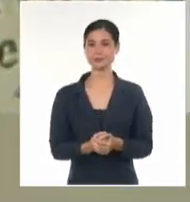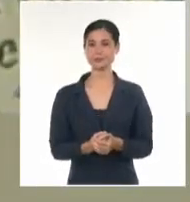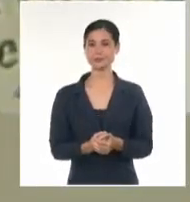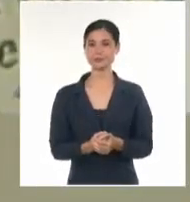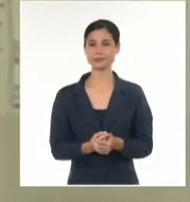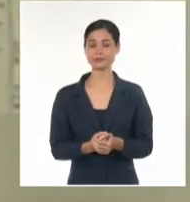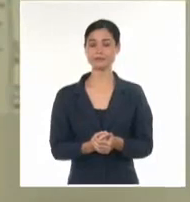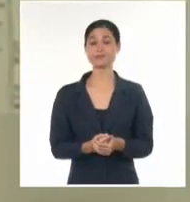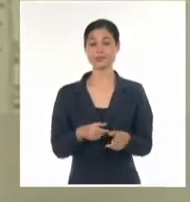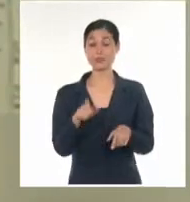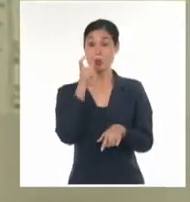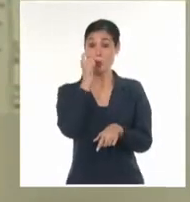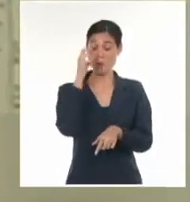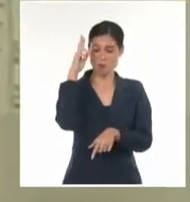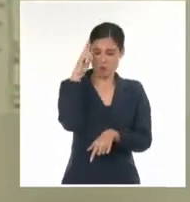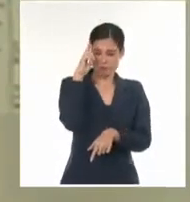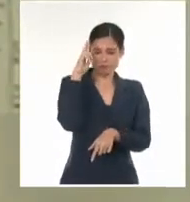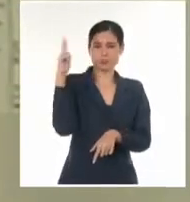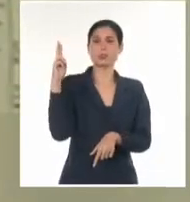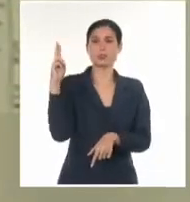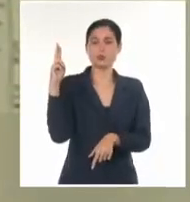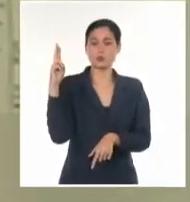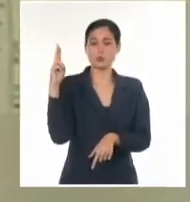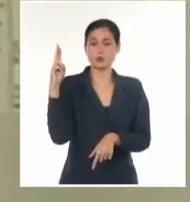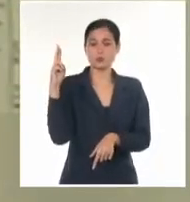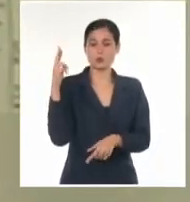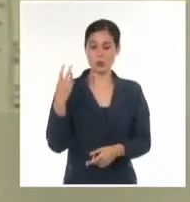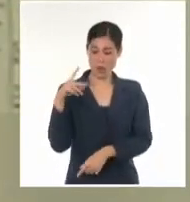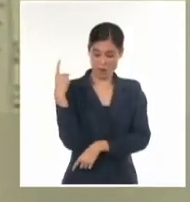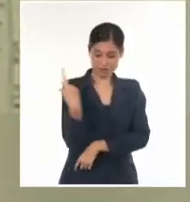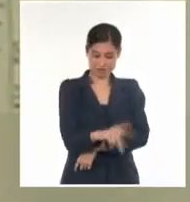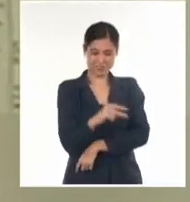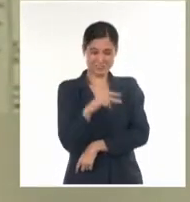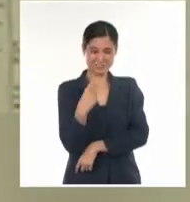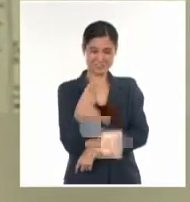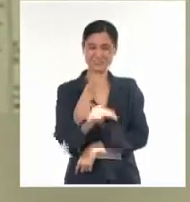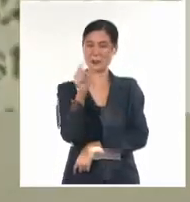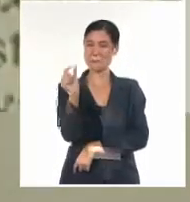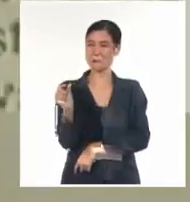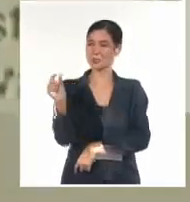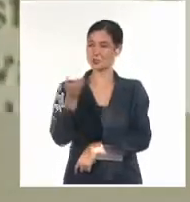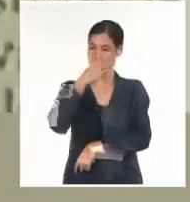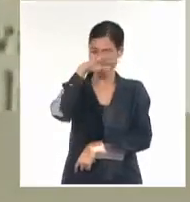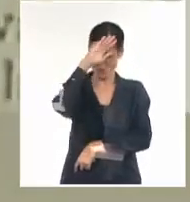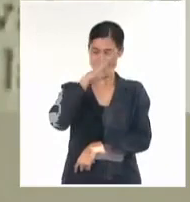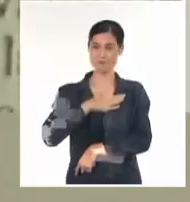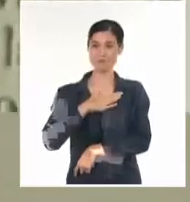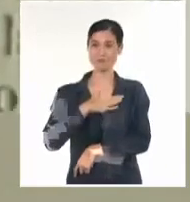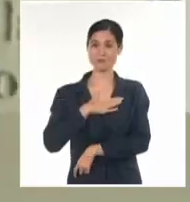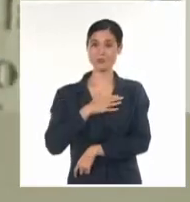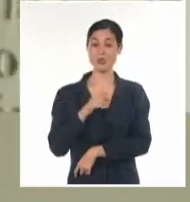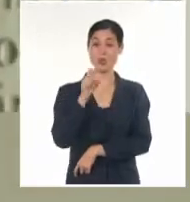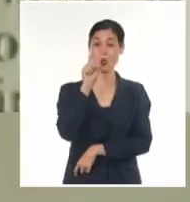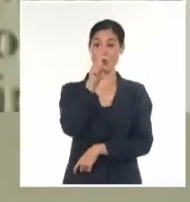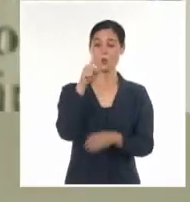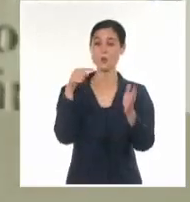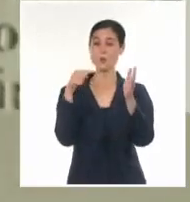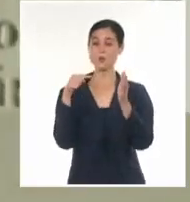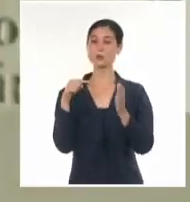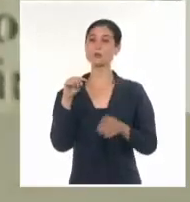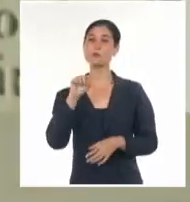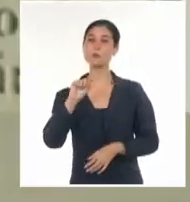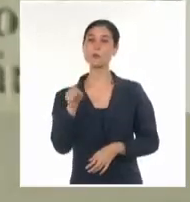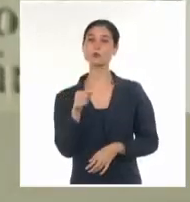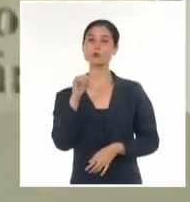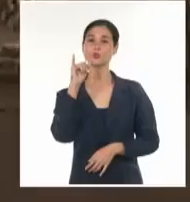las consecuencias de la inhumana trata negrera Por lo cual llegaron a Cuba cerca de 1.3 millones de africanos de